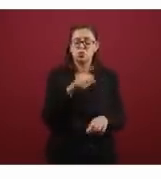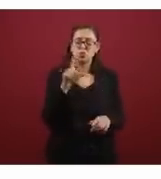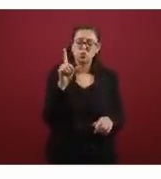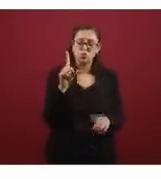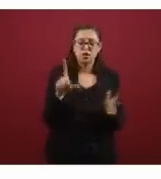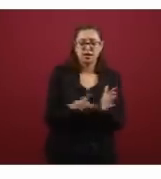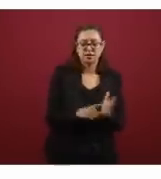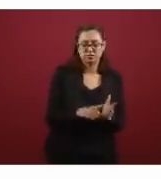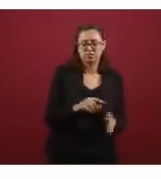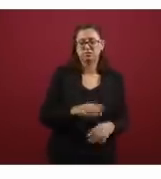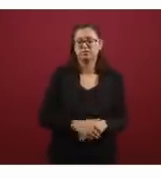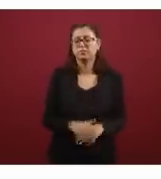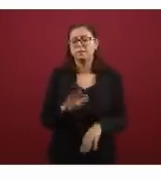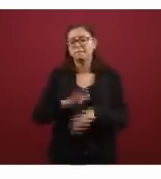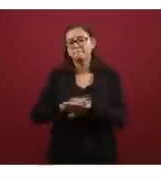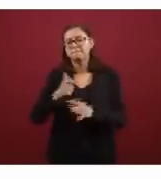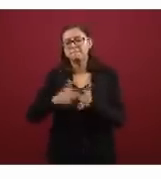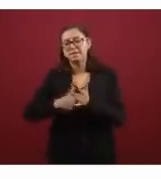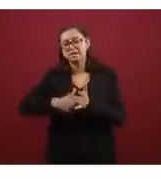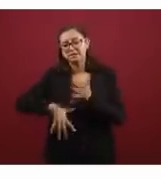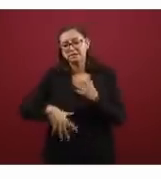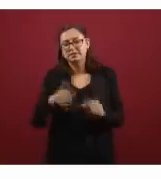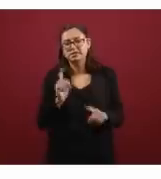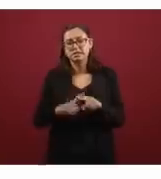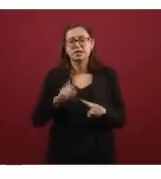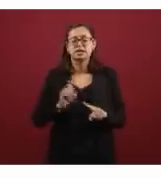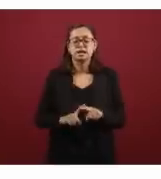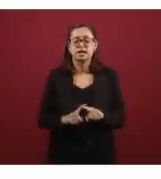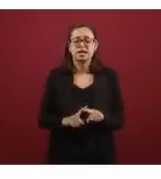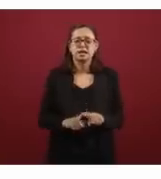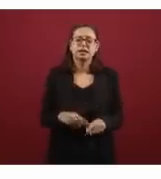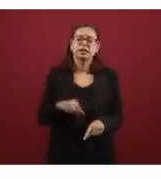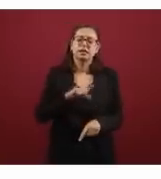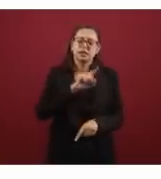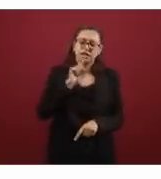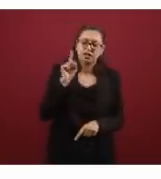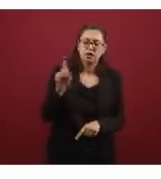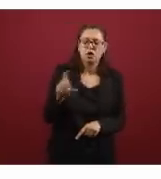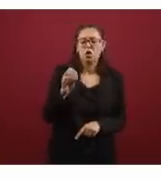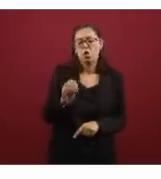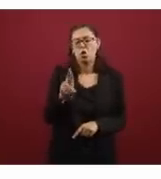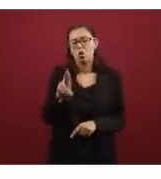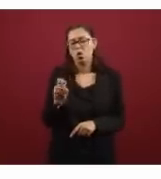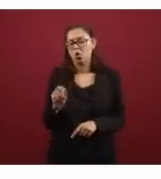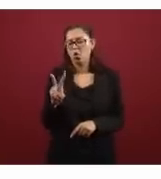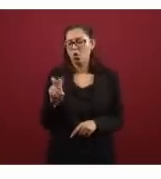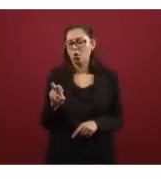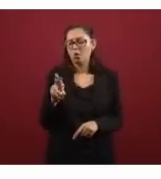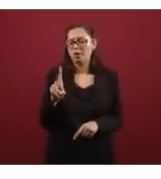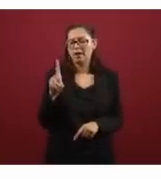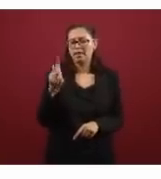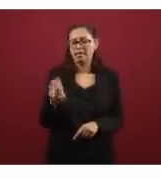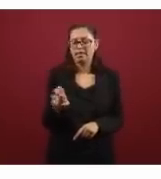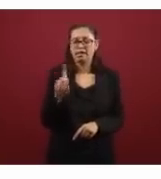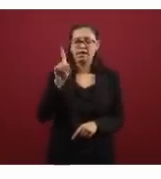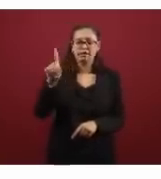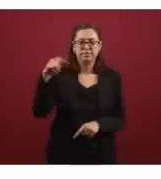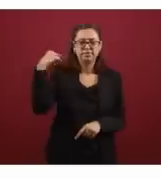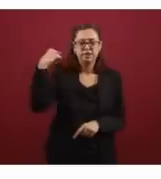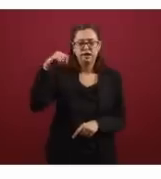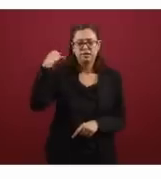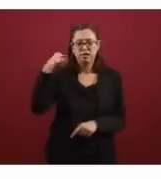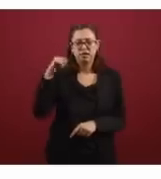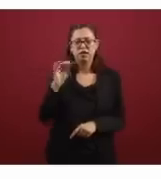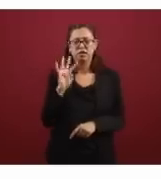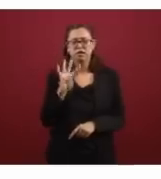económico con el margen menor lo tenemos en combustibles y lubricantes Oro Verde en Teapa, Tabasco a